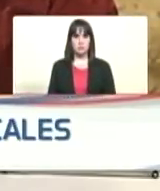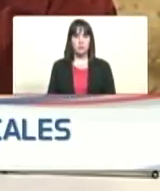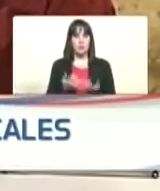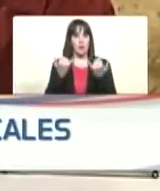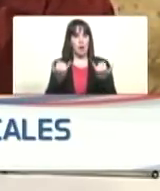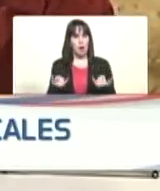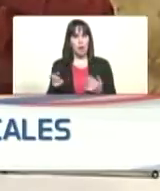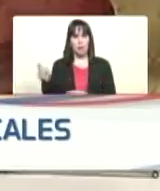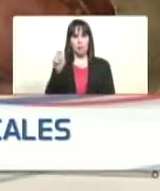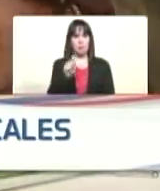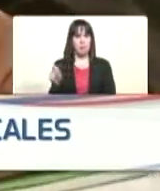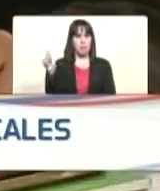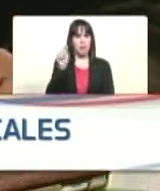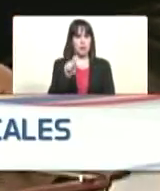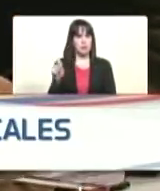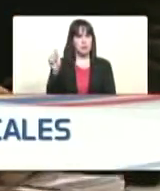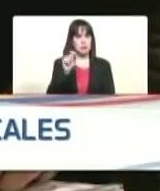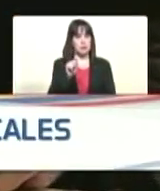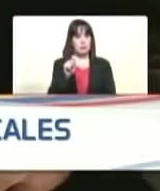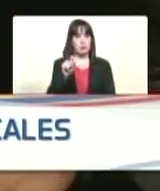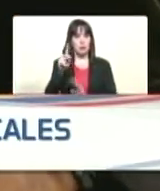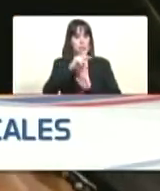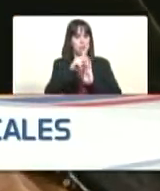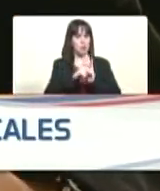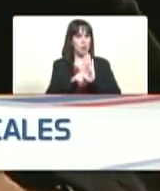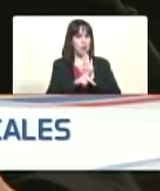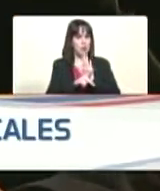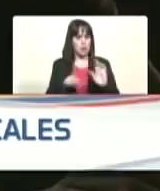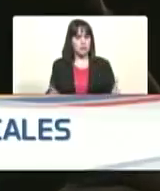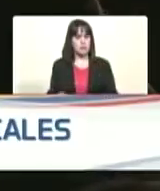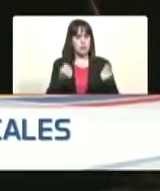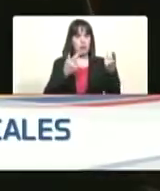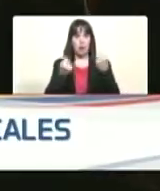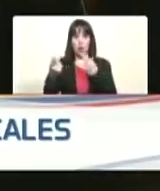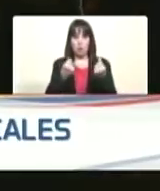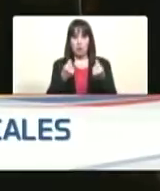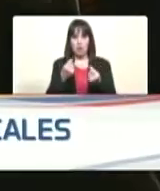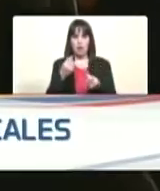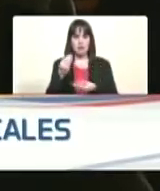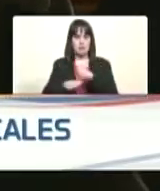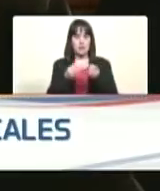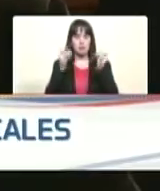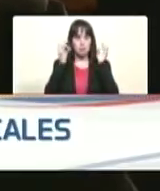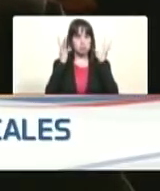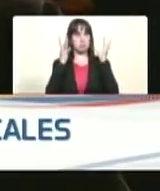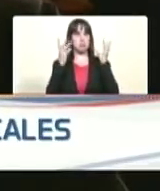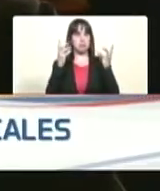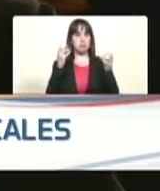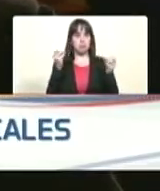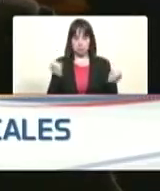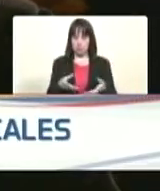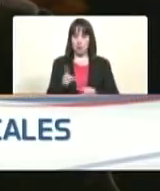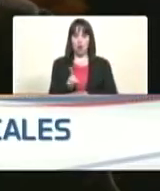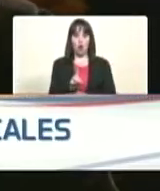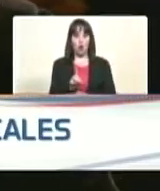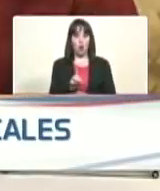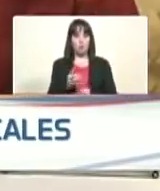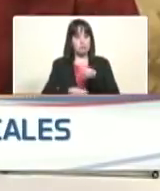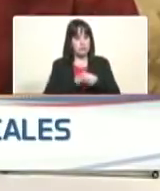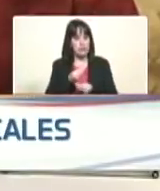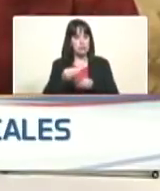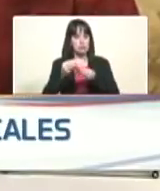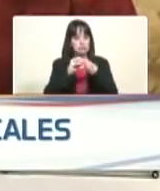durante meses. Programa de recuperación económica no salió de la nada, y menos